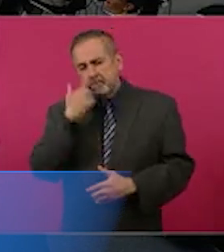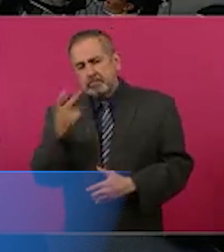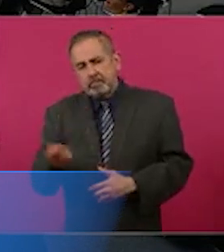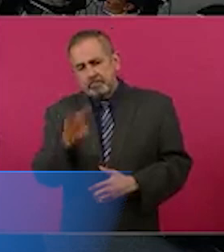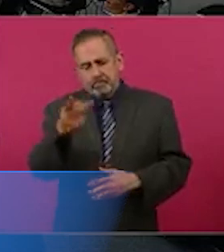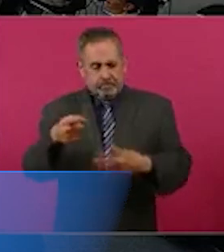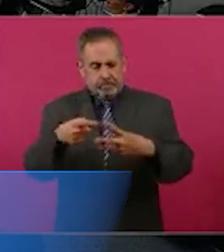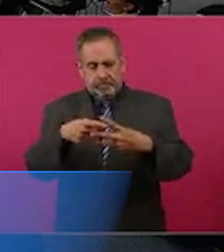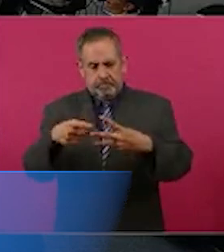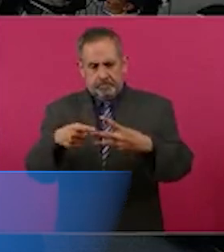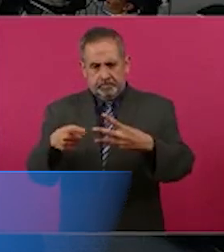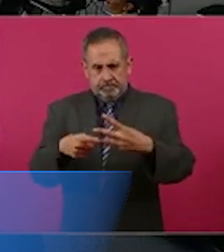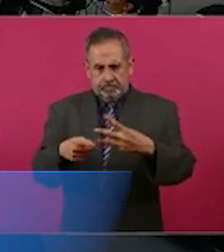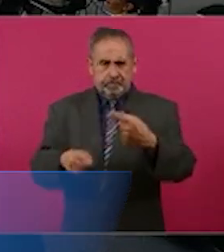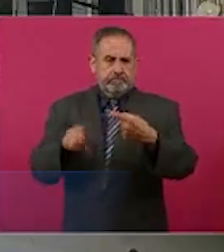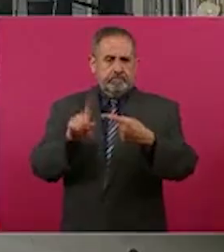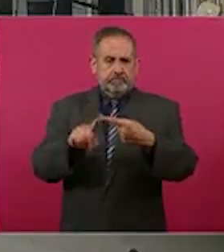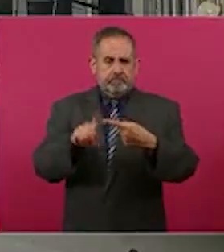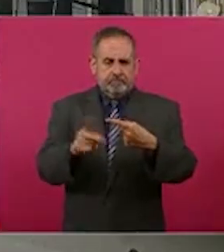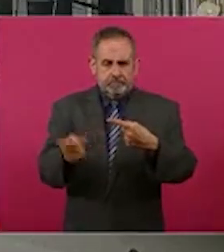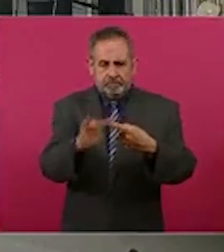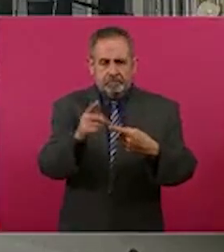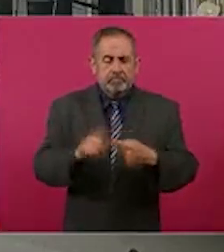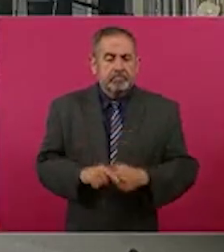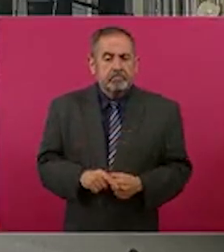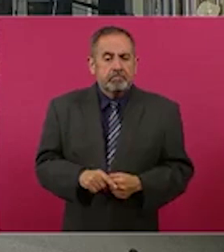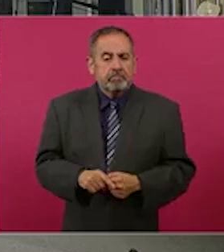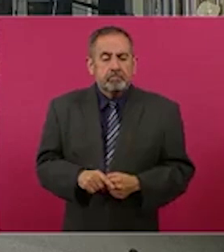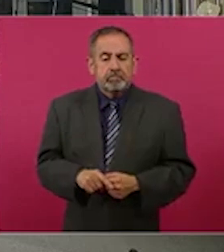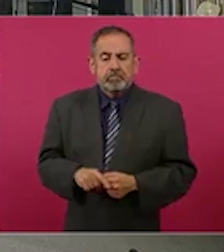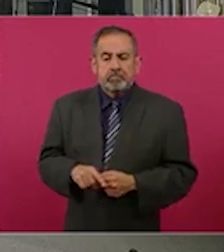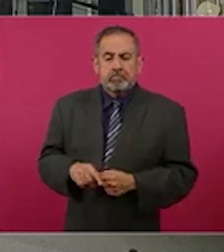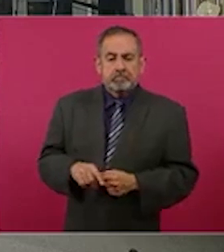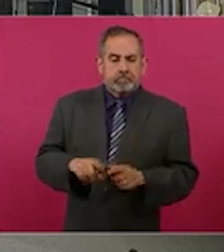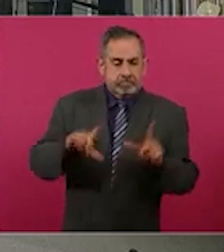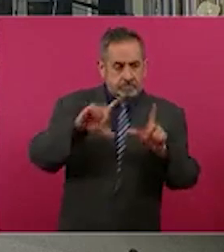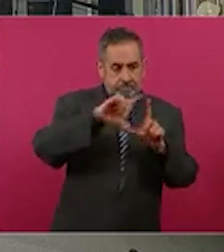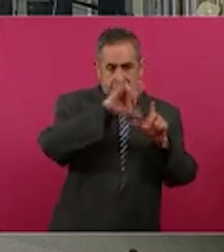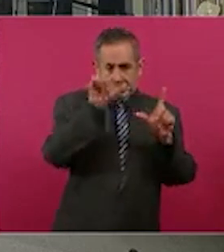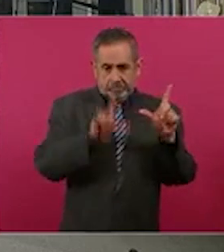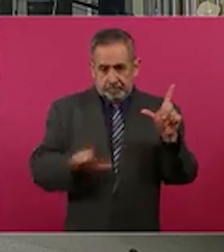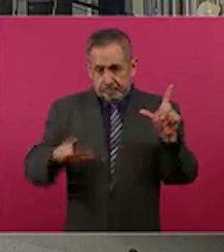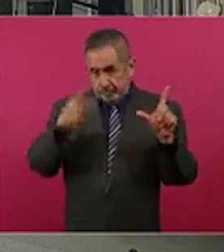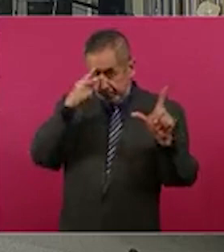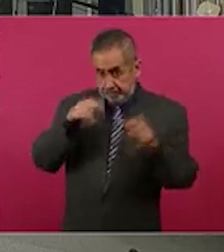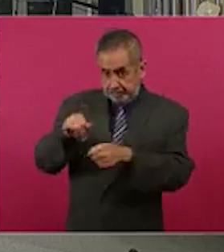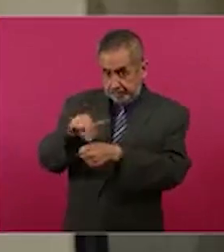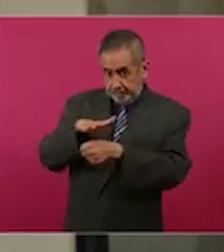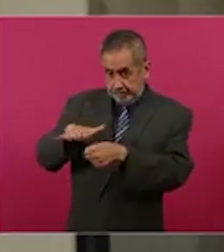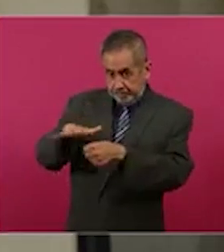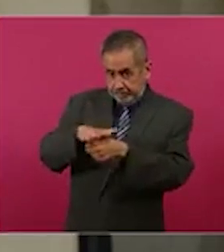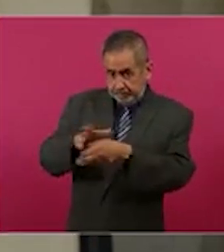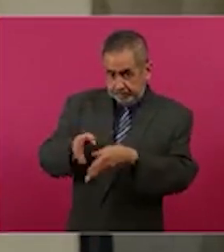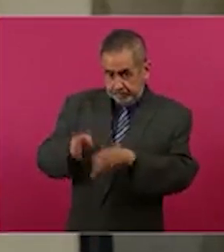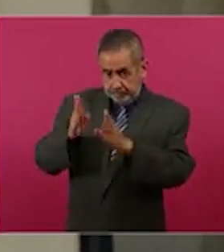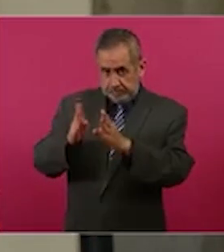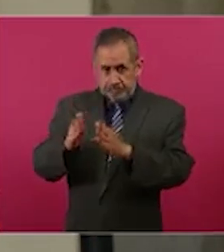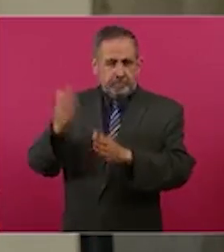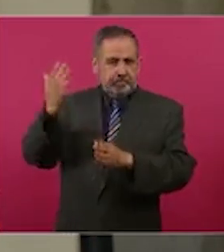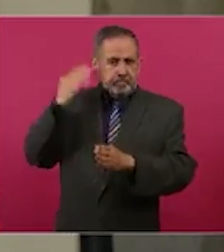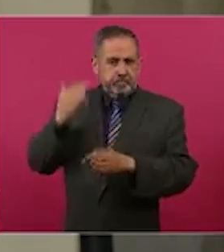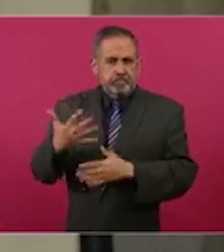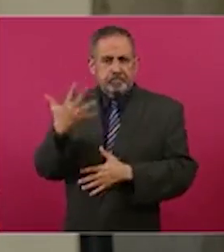tres cuestiones. La primera, el corredor interoceánico contempló en un inicio 5 polos